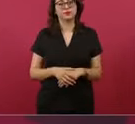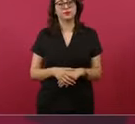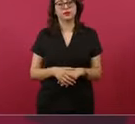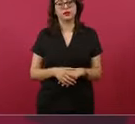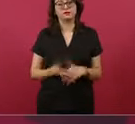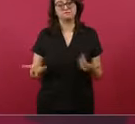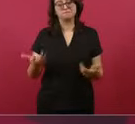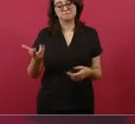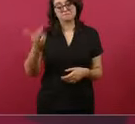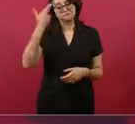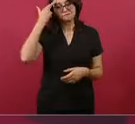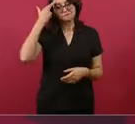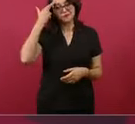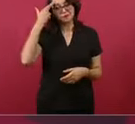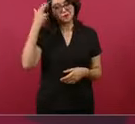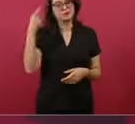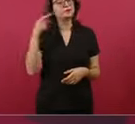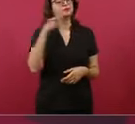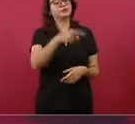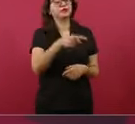íbamos a terminar el tren